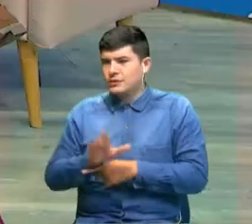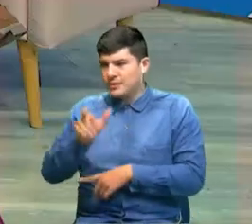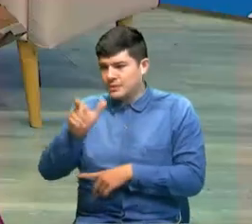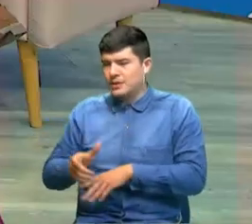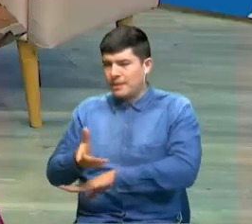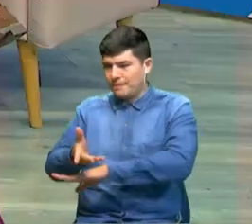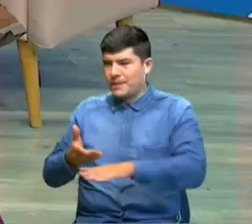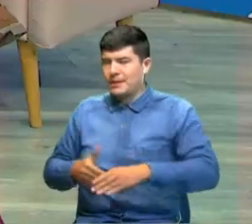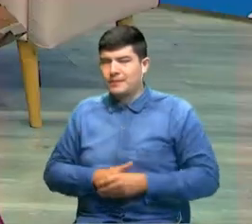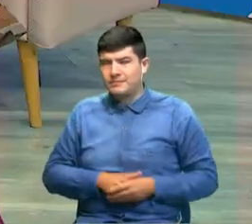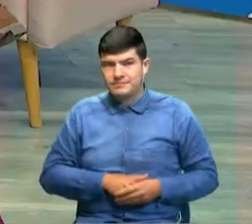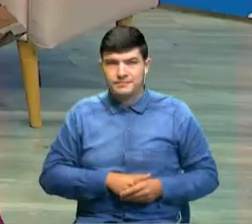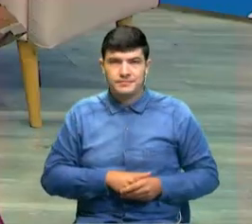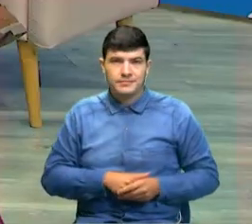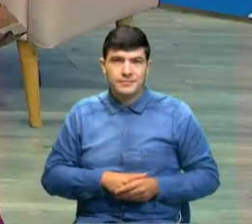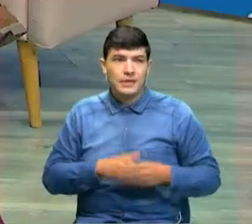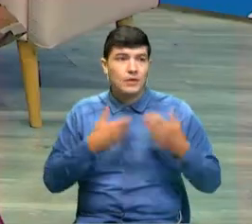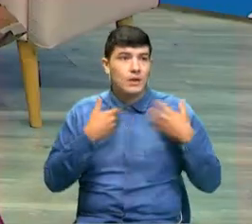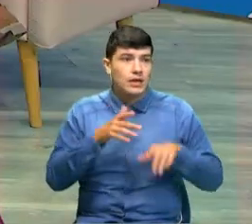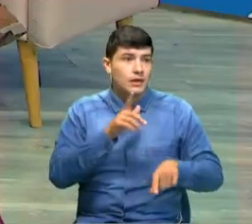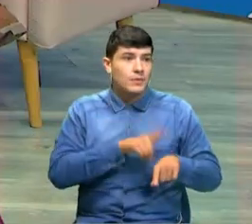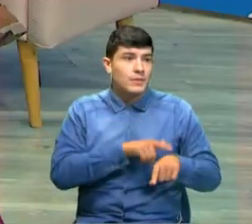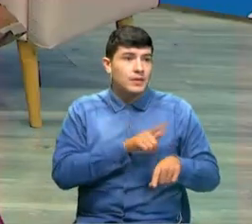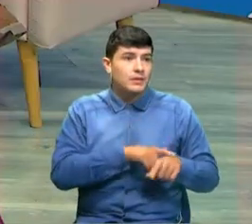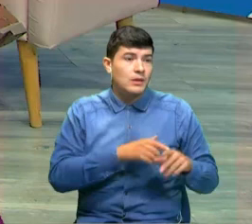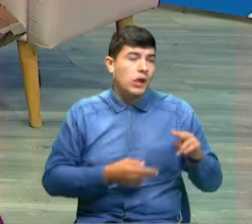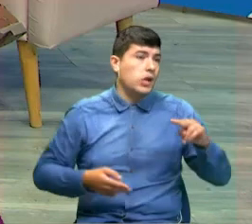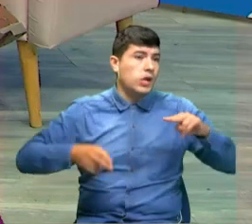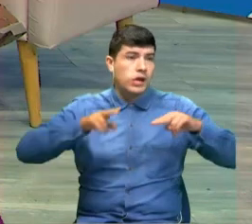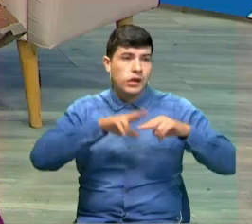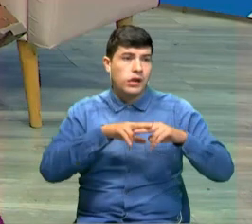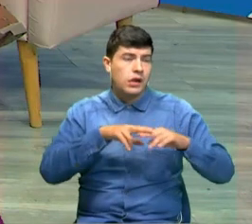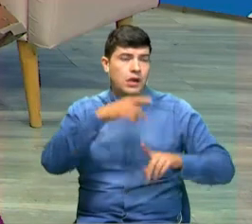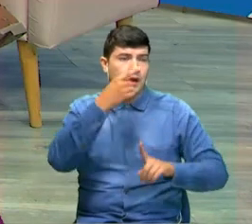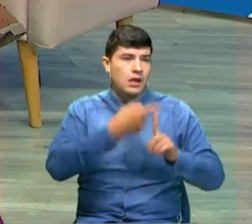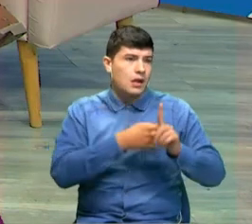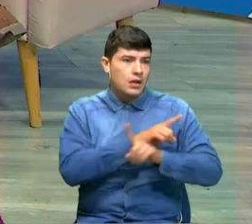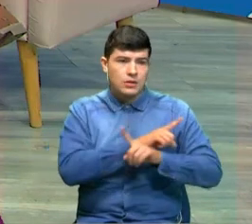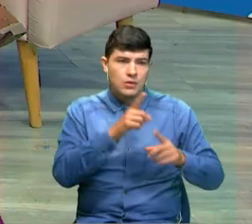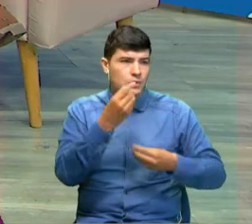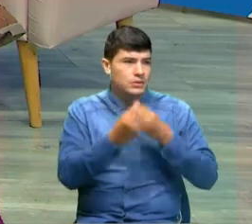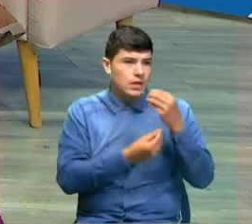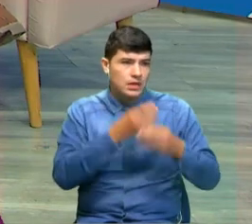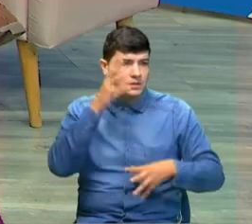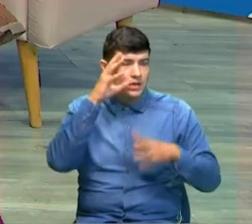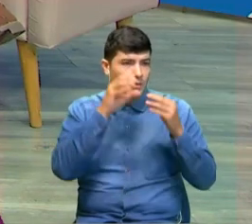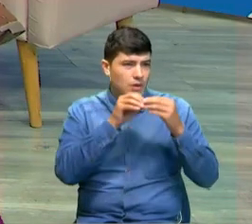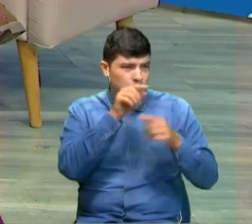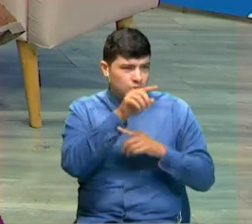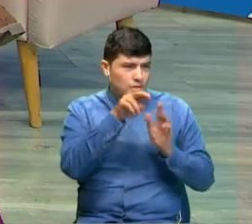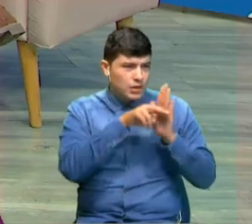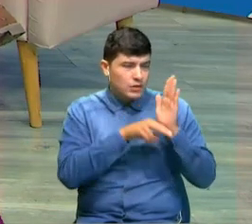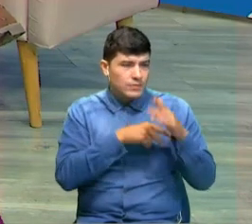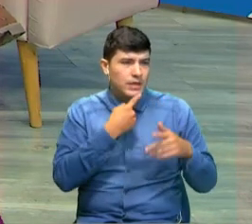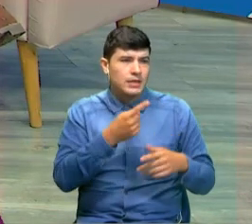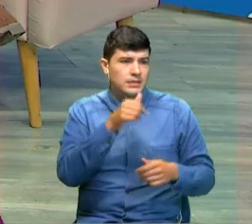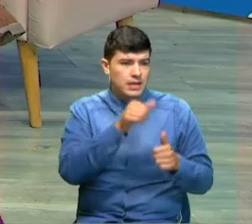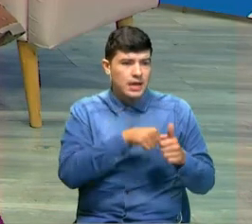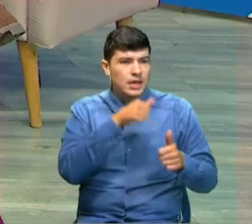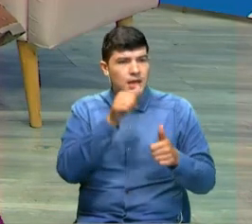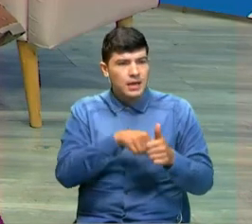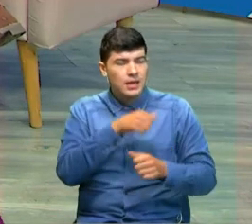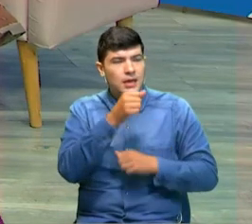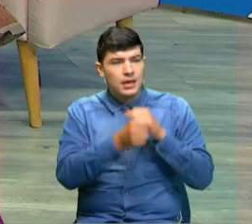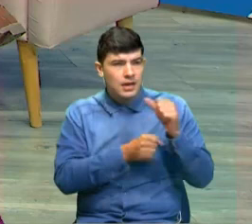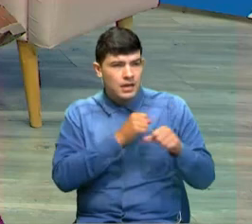Si determinado momento el ajuste del arriendo no se hizo de acuerdo a lo que usted mencionaba año tras año,